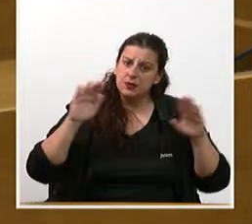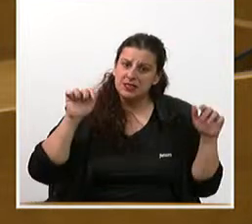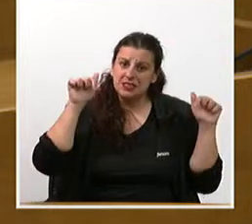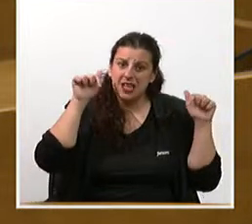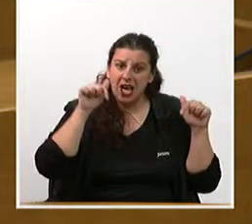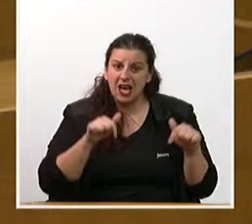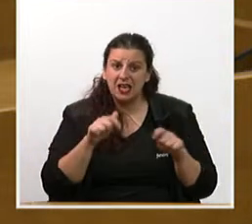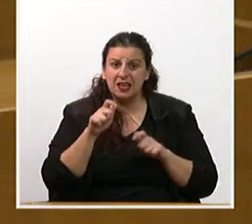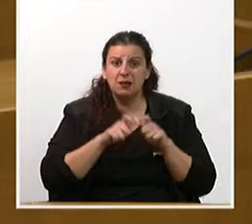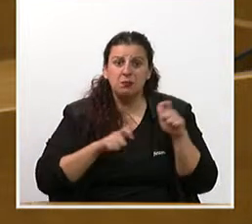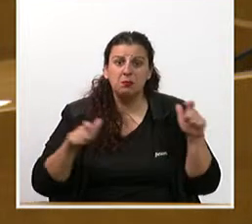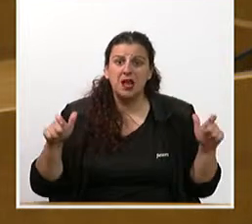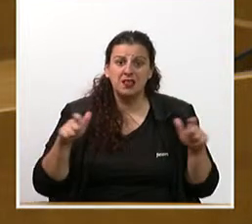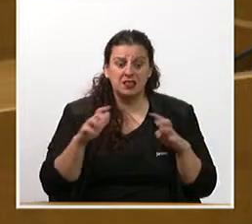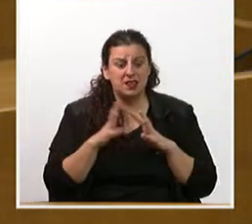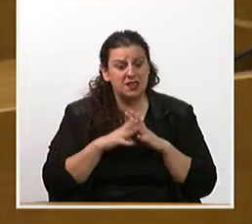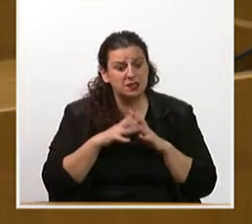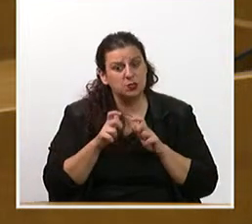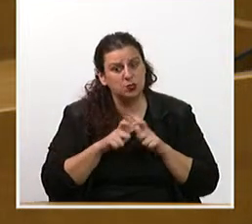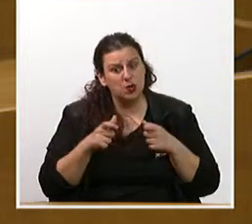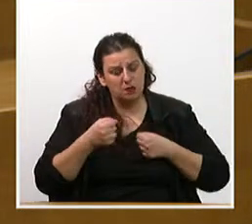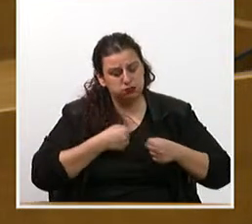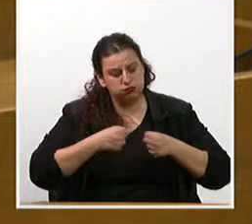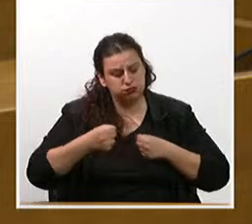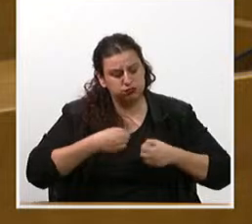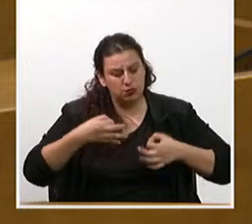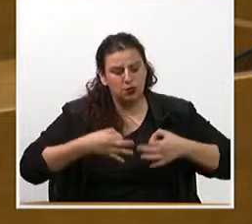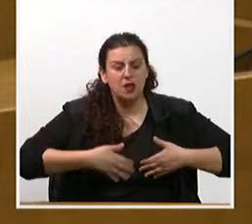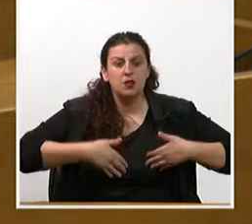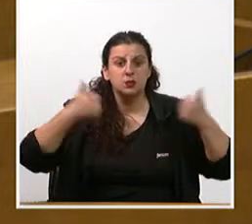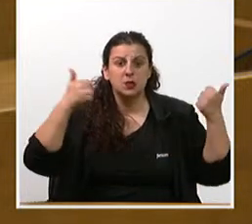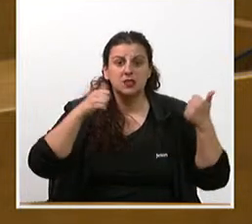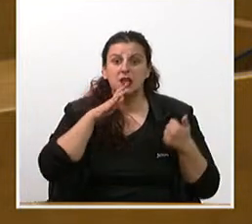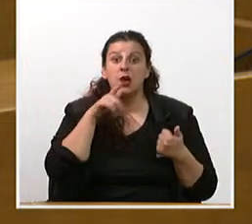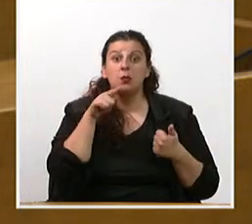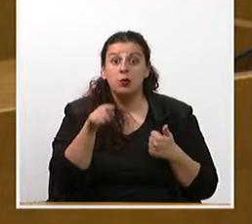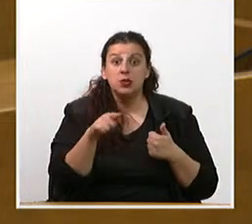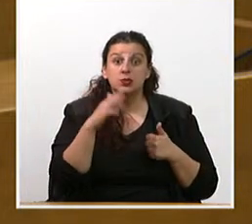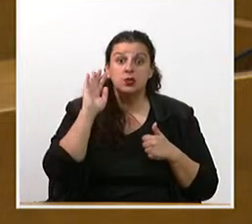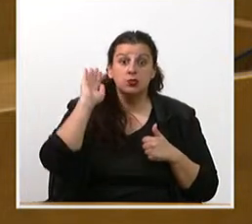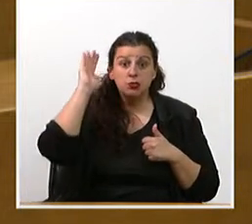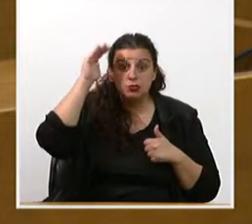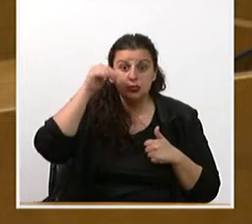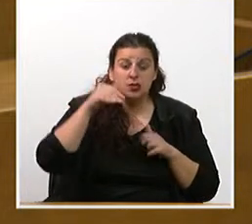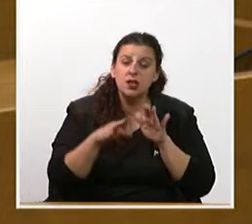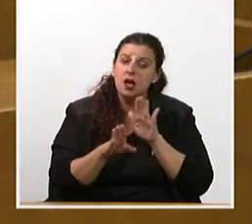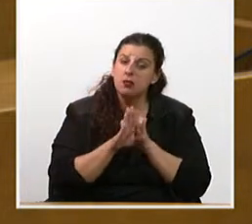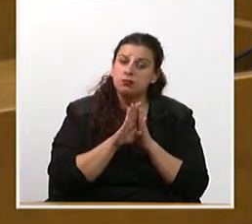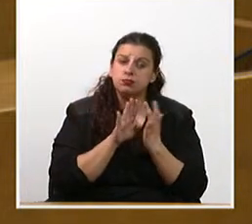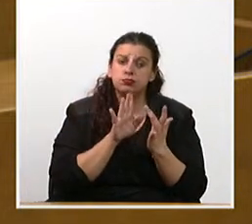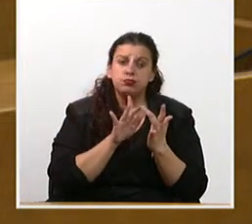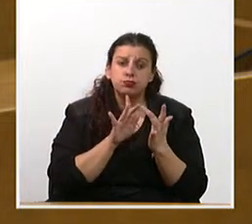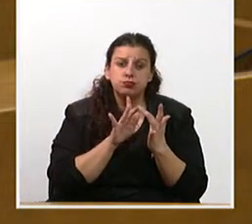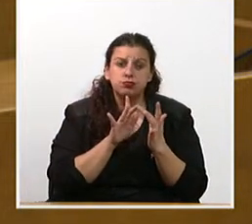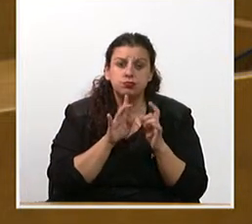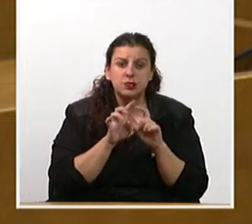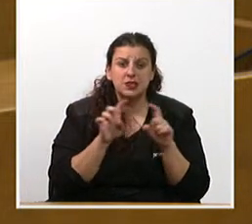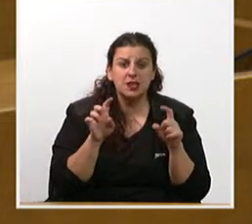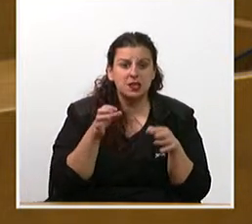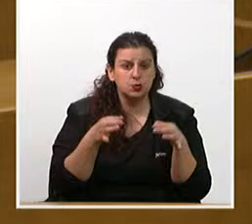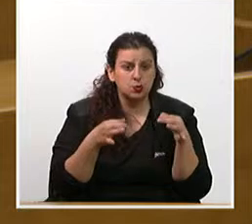plantilla estructural en los juzgados por eso desde la consellería seguimos en contacto con todos los operadores